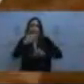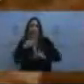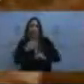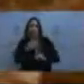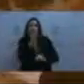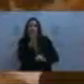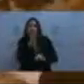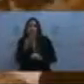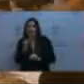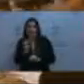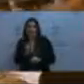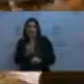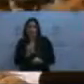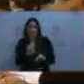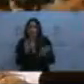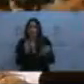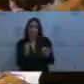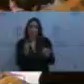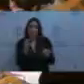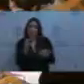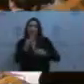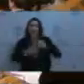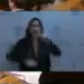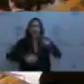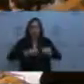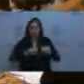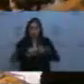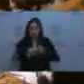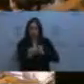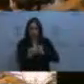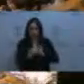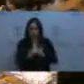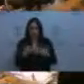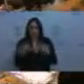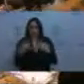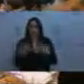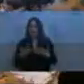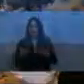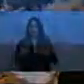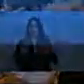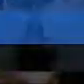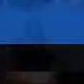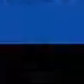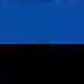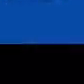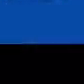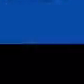A partir de ahora, hechos. Muchas gracias. Gracias, señora Pérez.